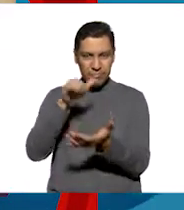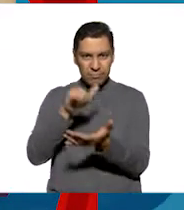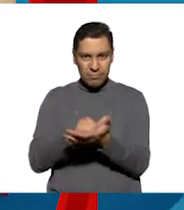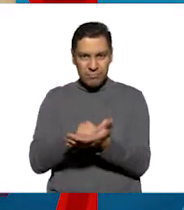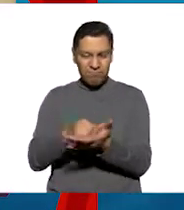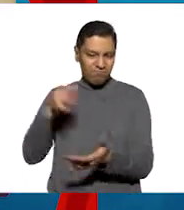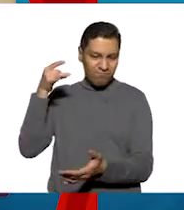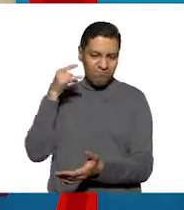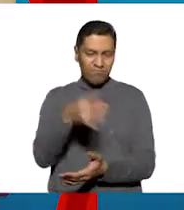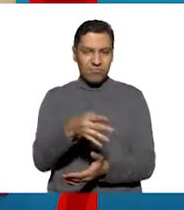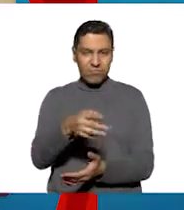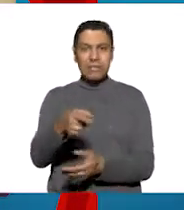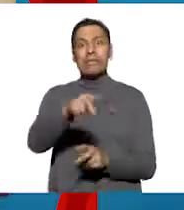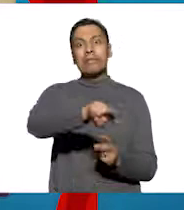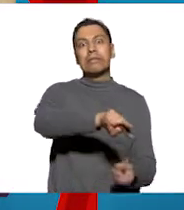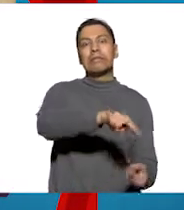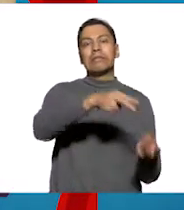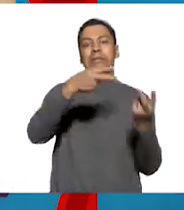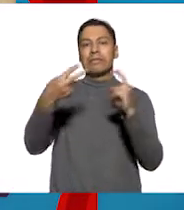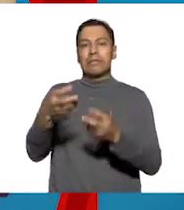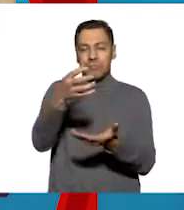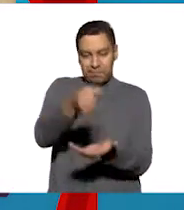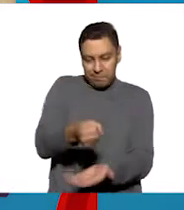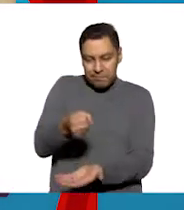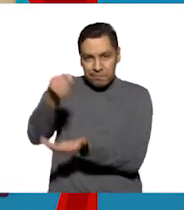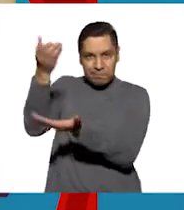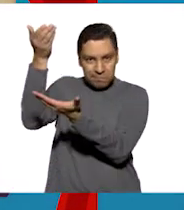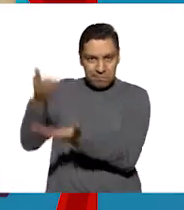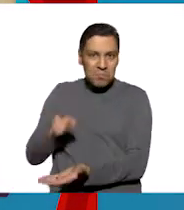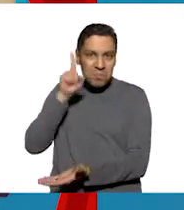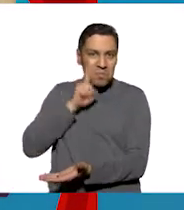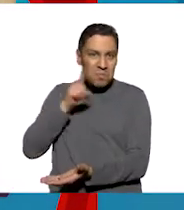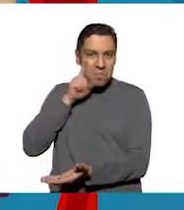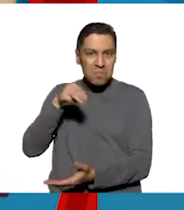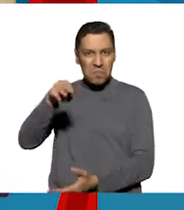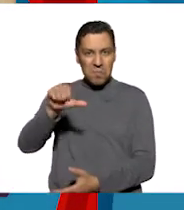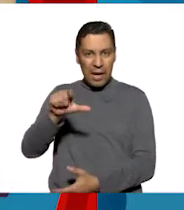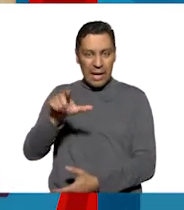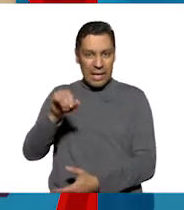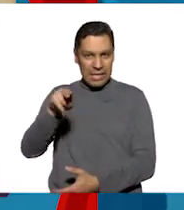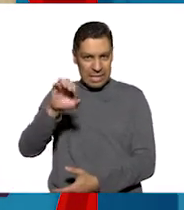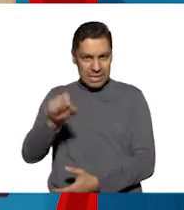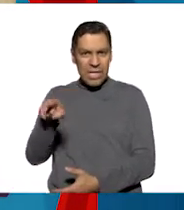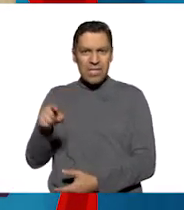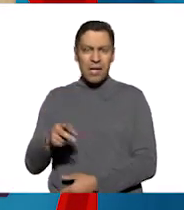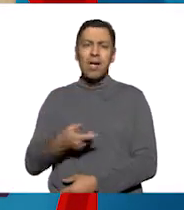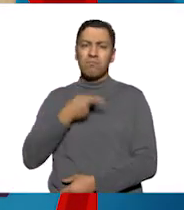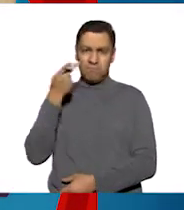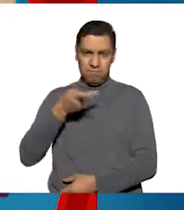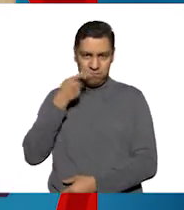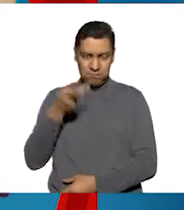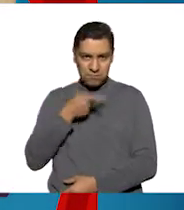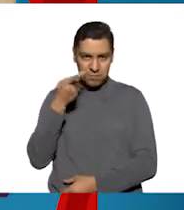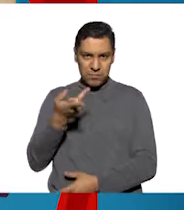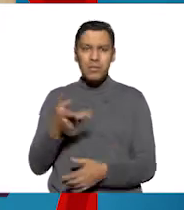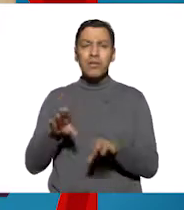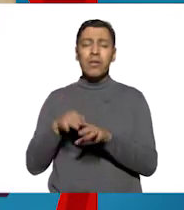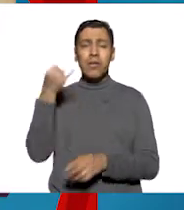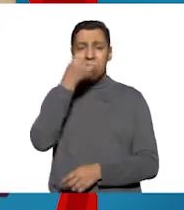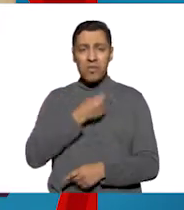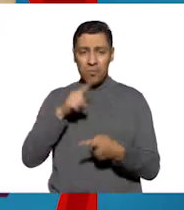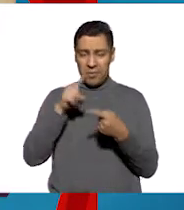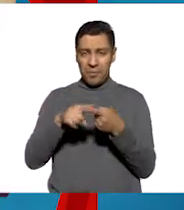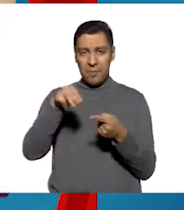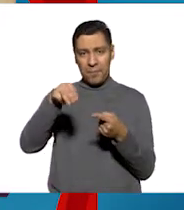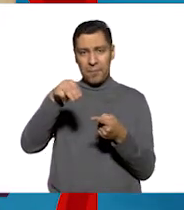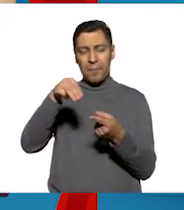tributo a una doncella llamada Malinali o Malintzin, quien hablaba maya y náhuatl. La participación